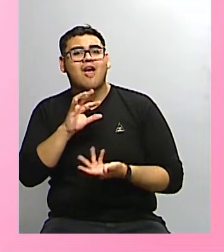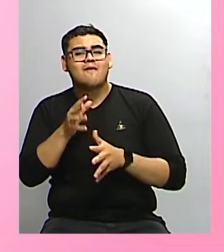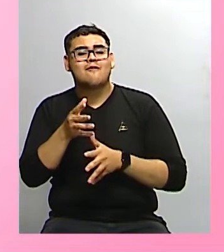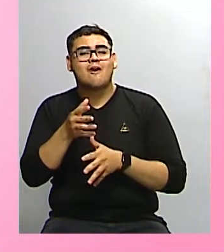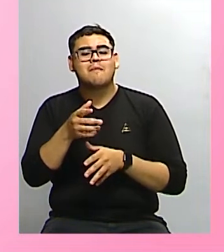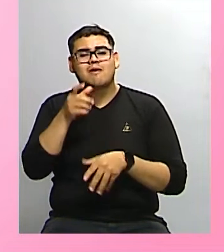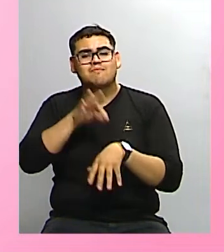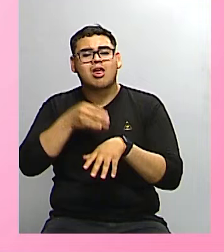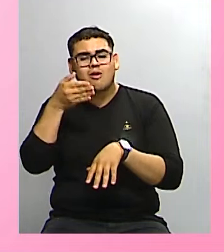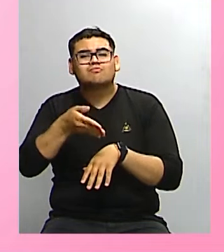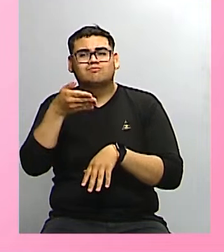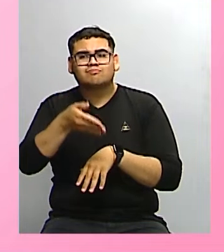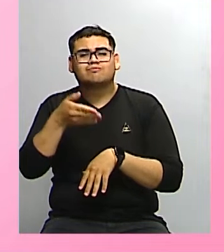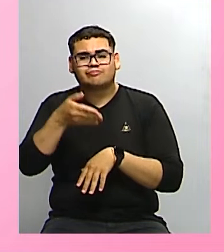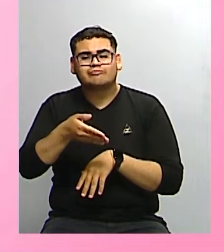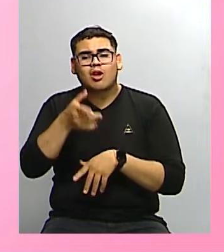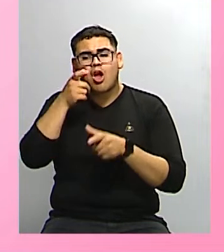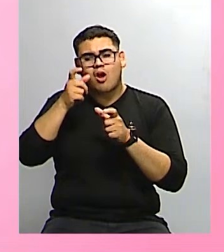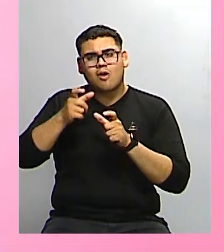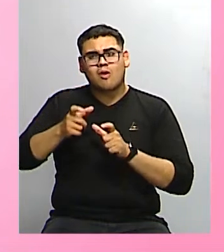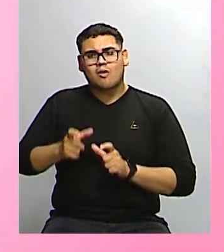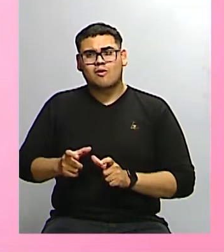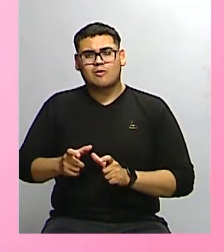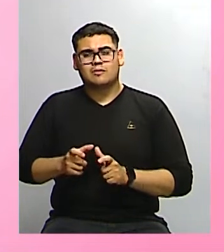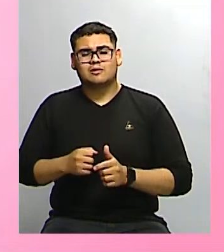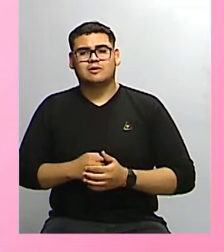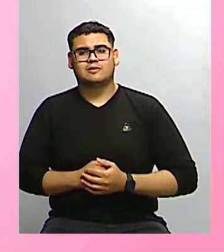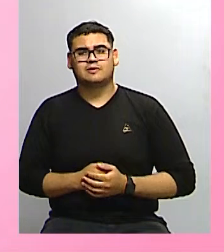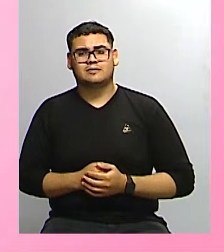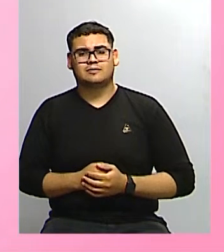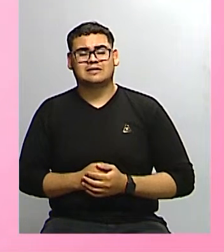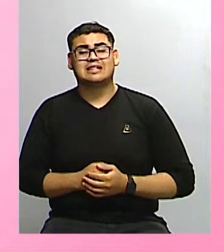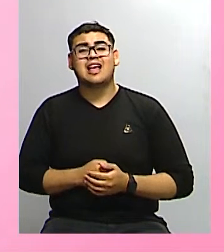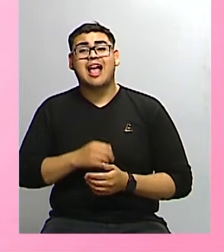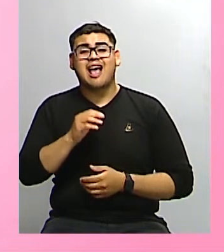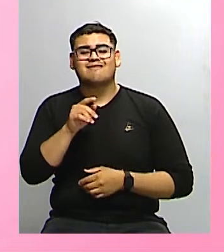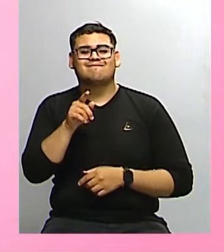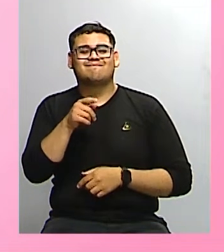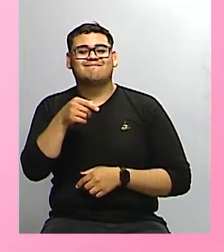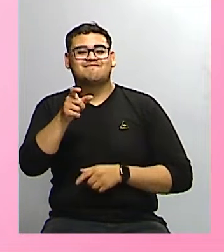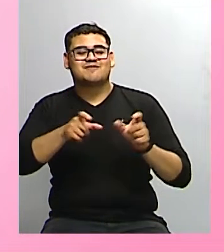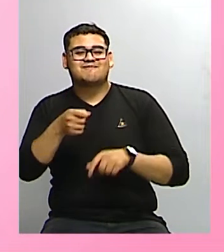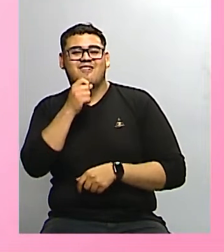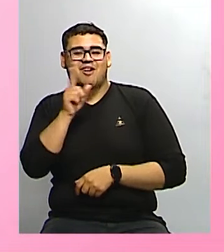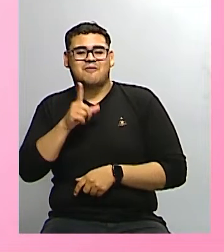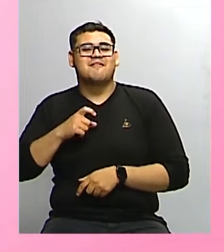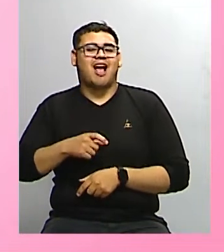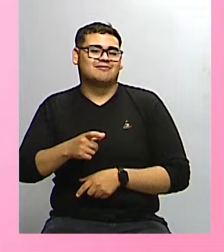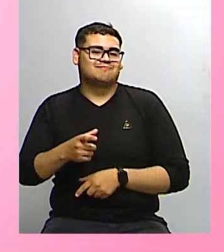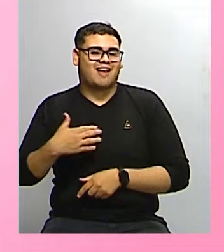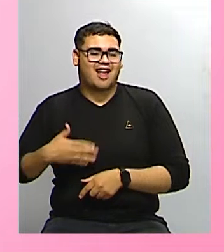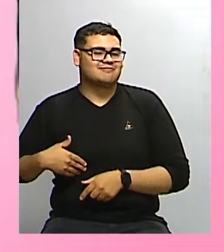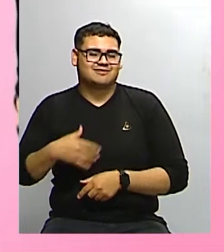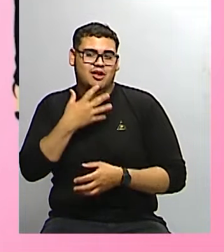controles. Por supuesto que a nadie le gusta padecer la enfermedad, pero se ha ido mejorando tanto, incluso